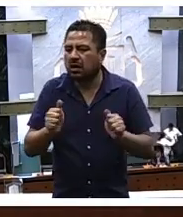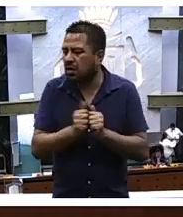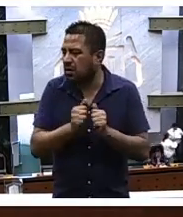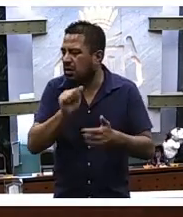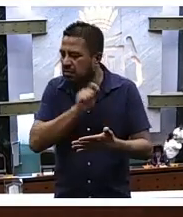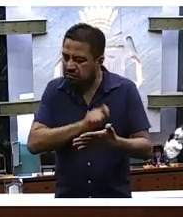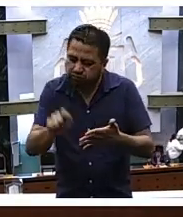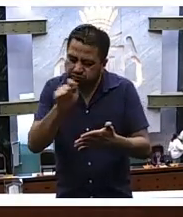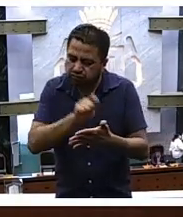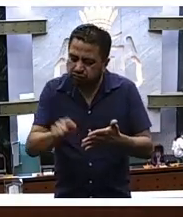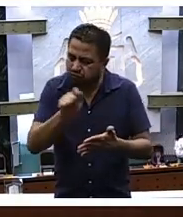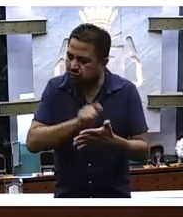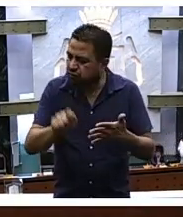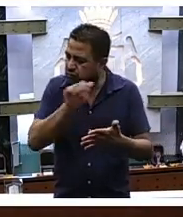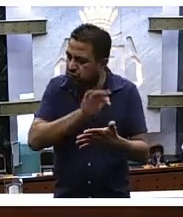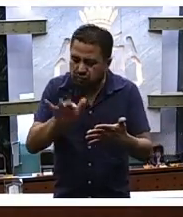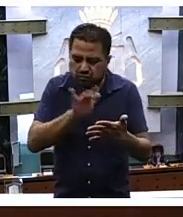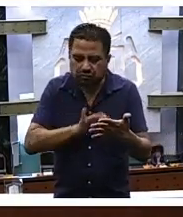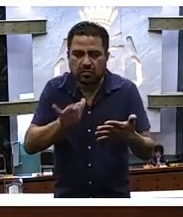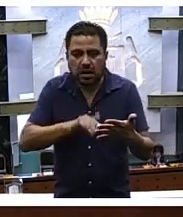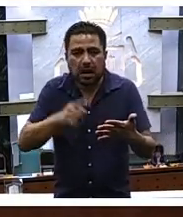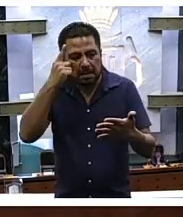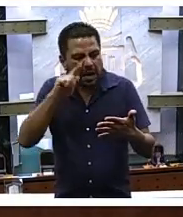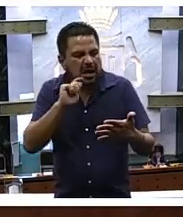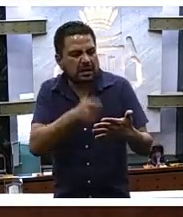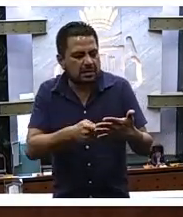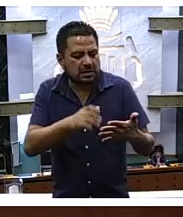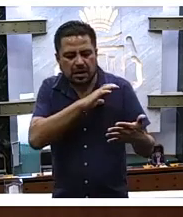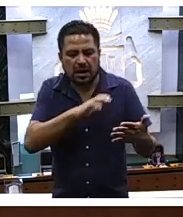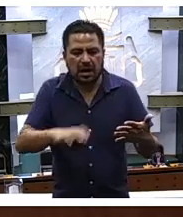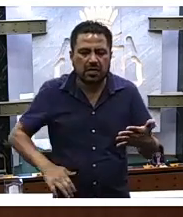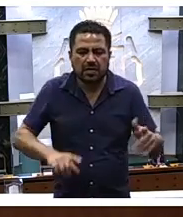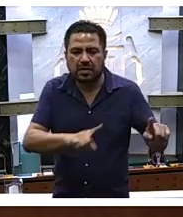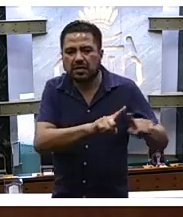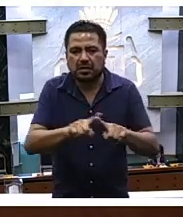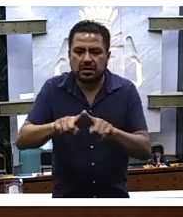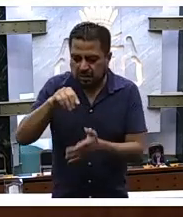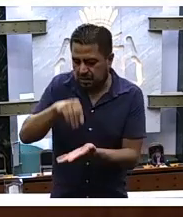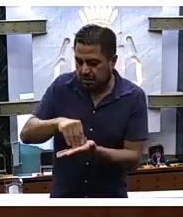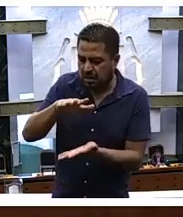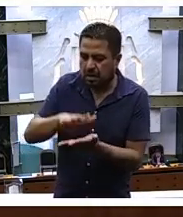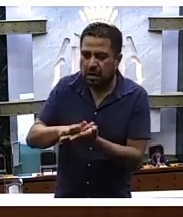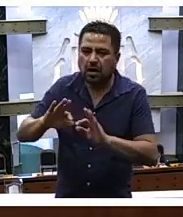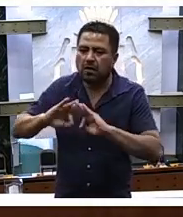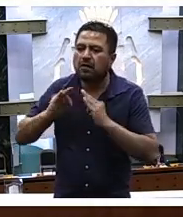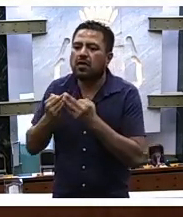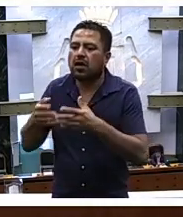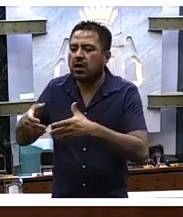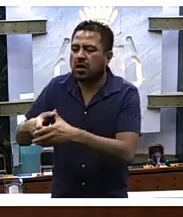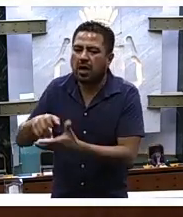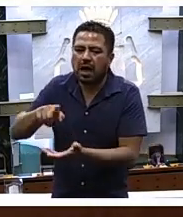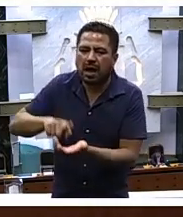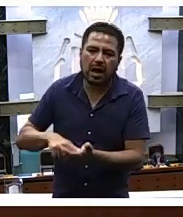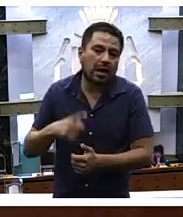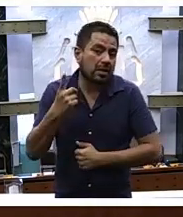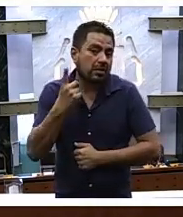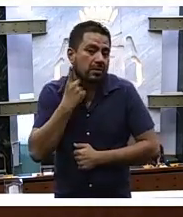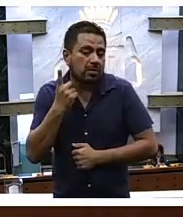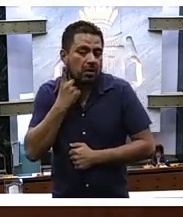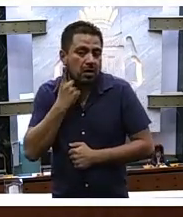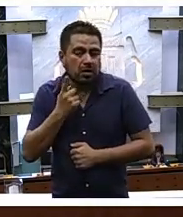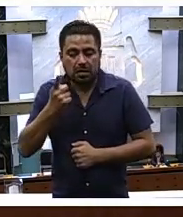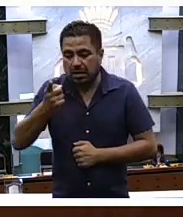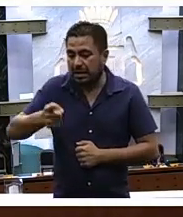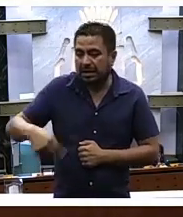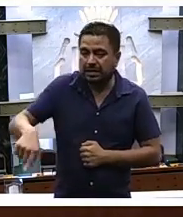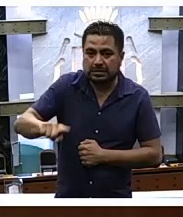dictamen, al no precisar que para la postulación de candidaturas y para el registro de las fórmulas para diputaciones, el hecho de que